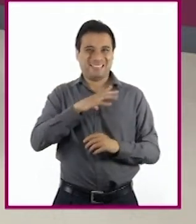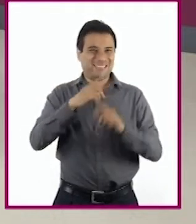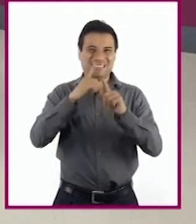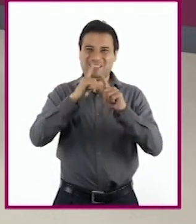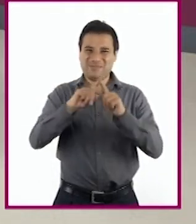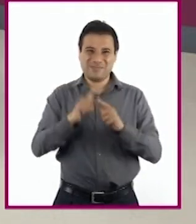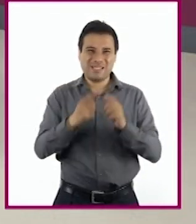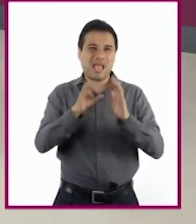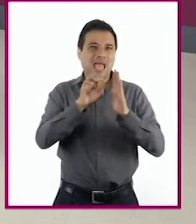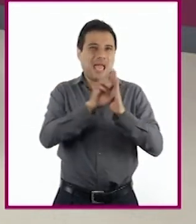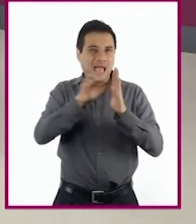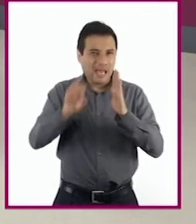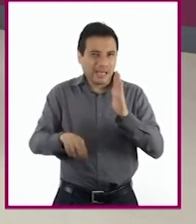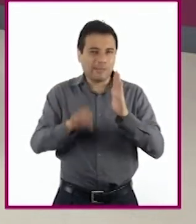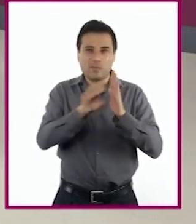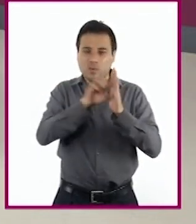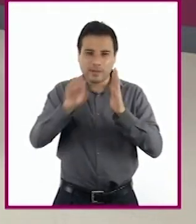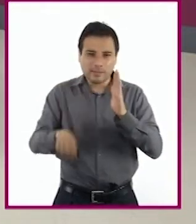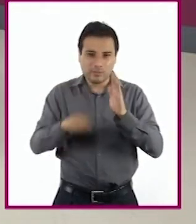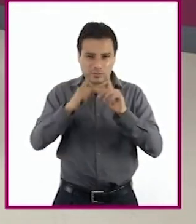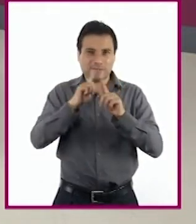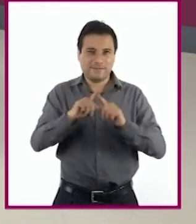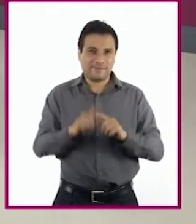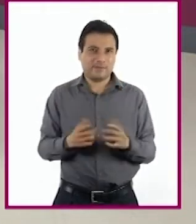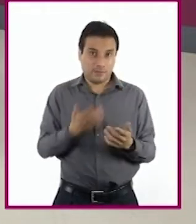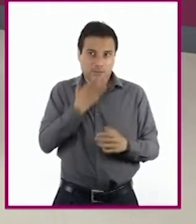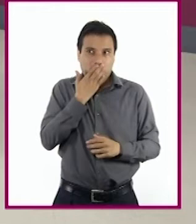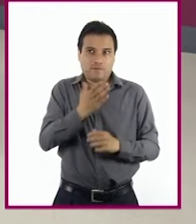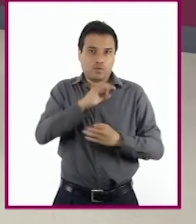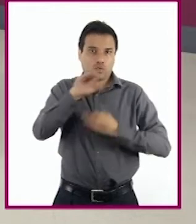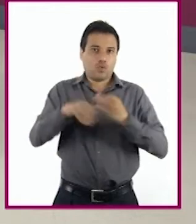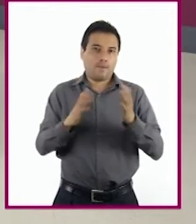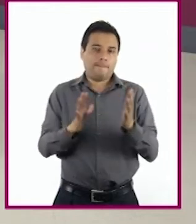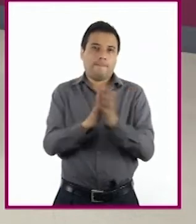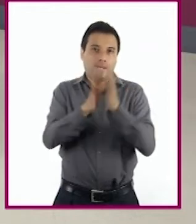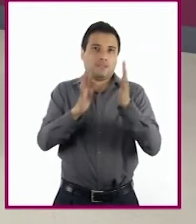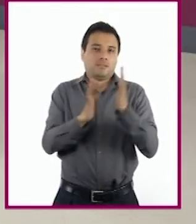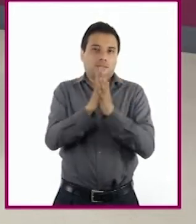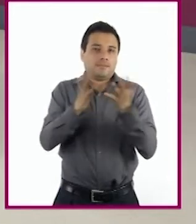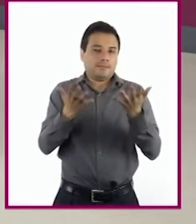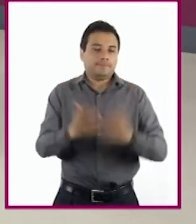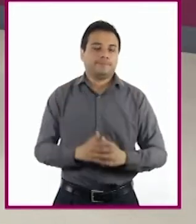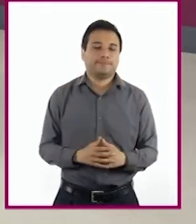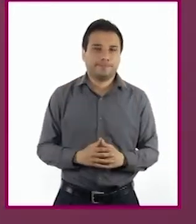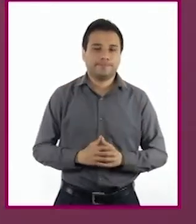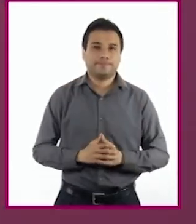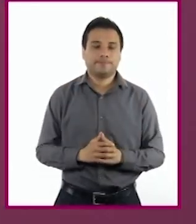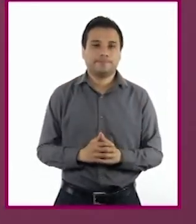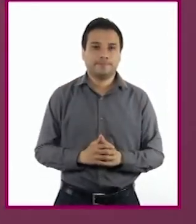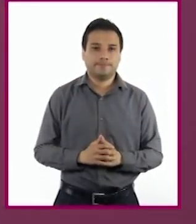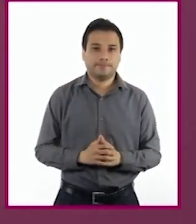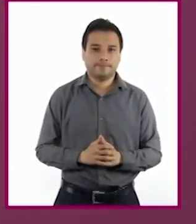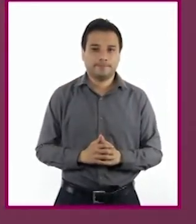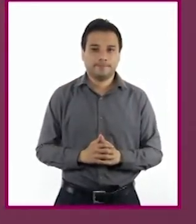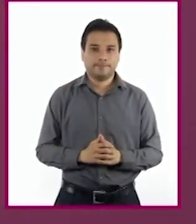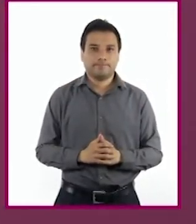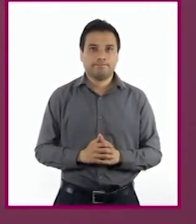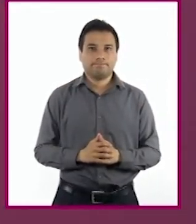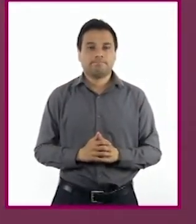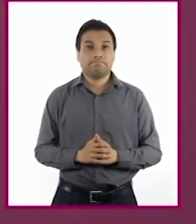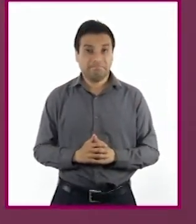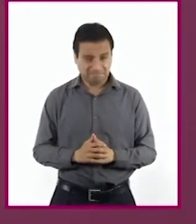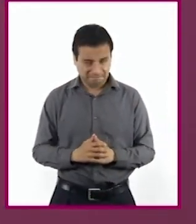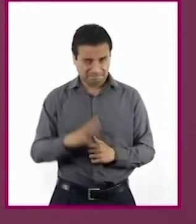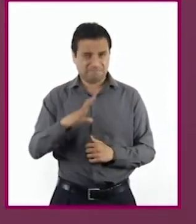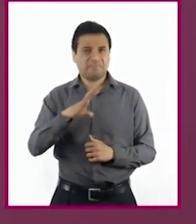experiencias en las que se ponen en juego los valores democráticos en situaciones de la vida cotidiana. Hay diferentes